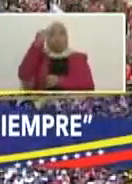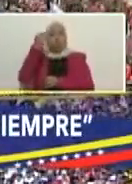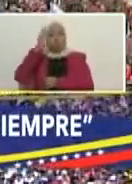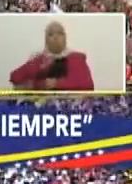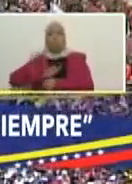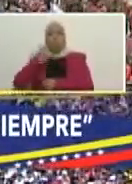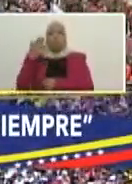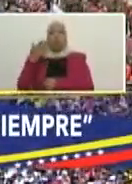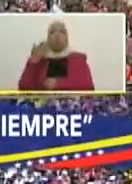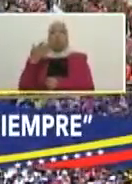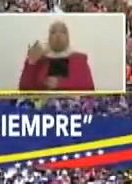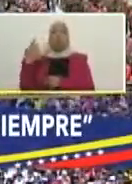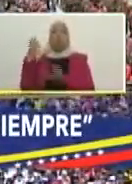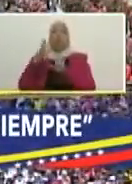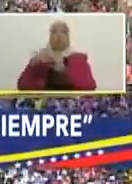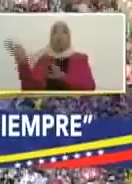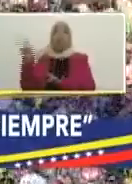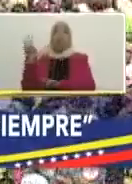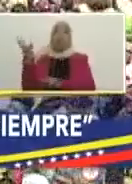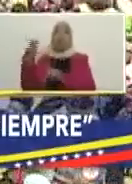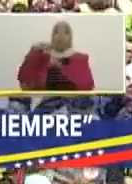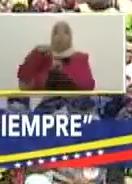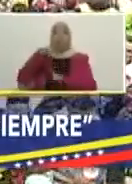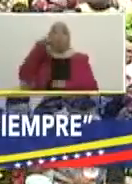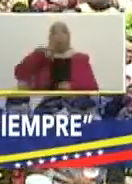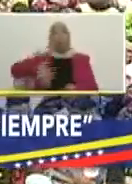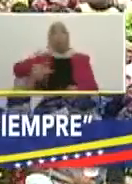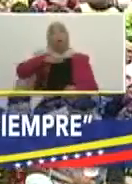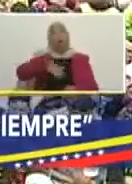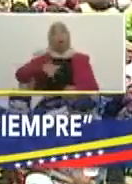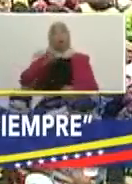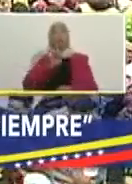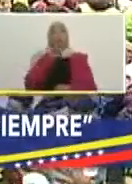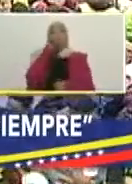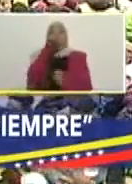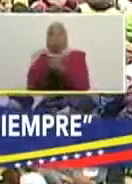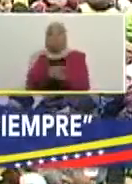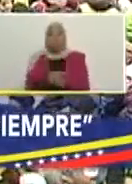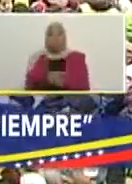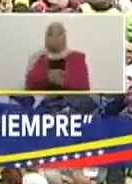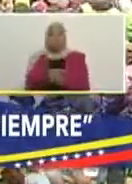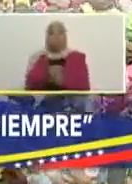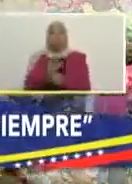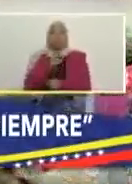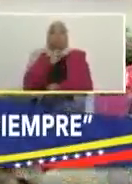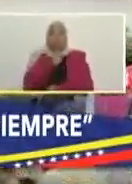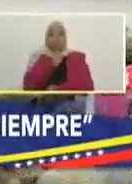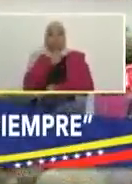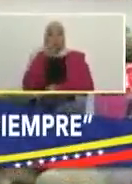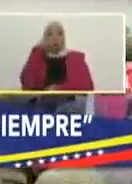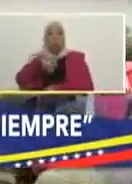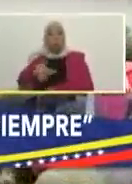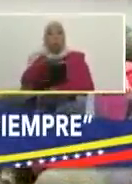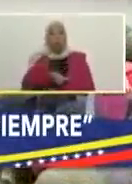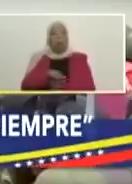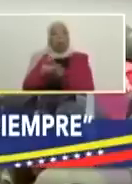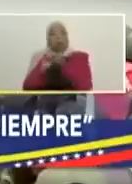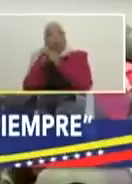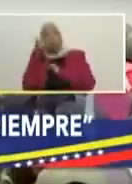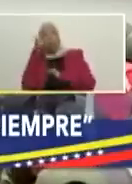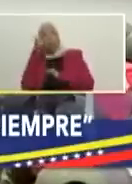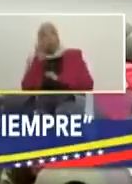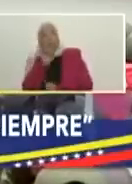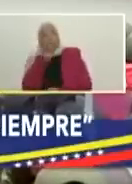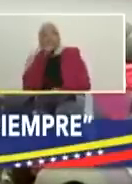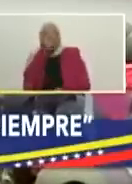podían recolonizar a Venezuela y el pueblo iba a callar, y el pueblo iba a estar dormido, y el pueblo iba a estar en